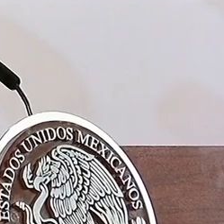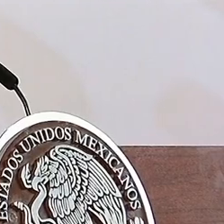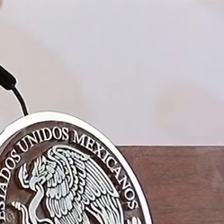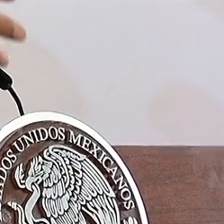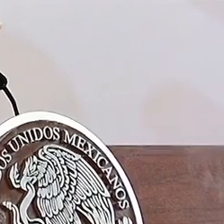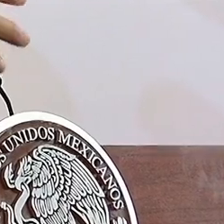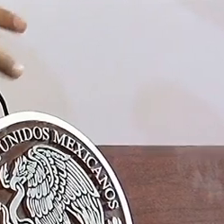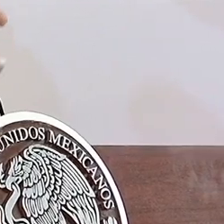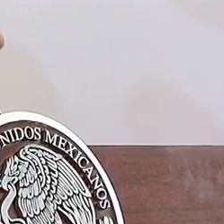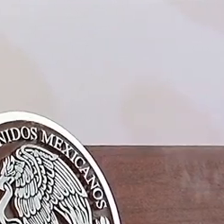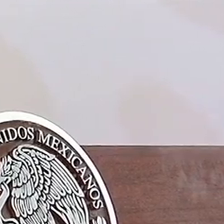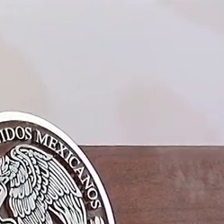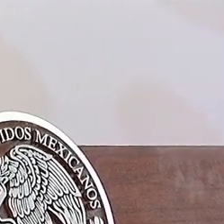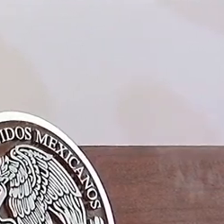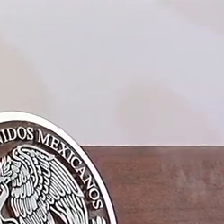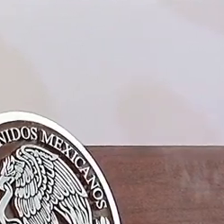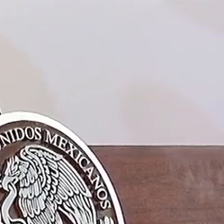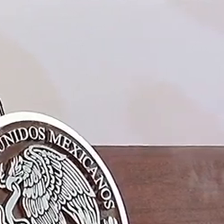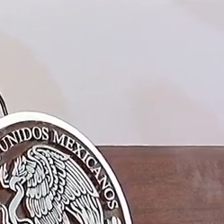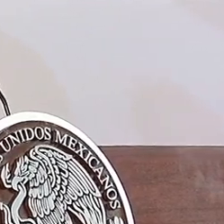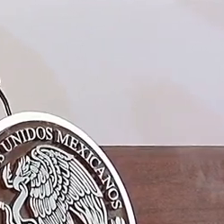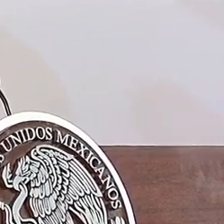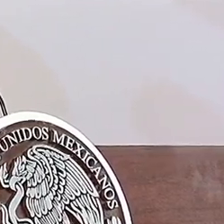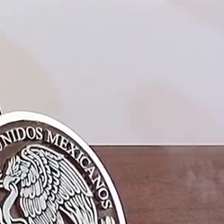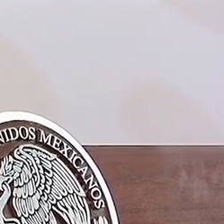Y si no los conozco